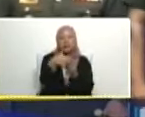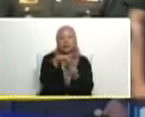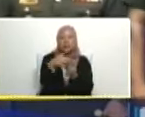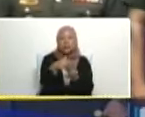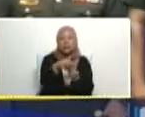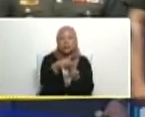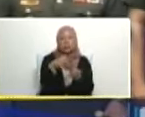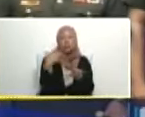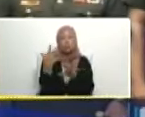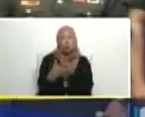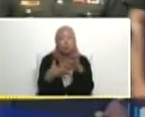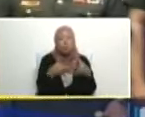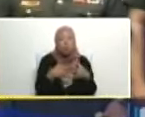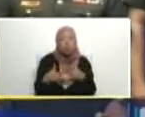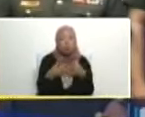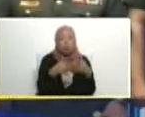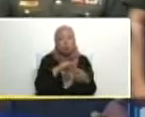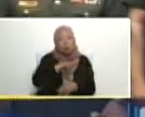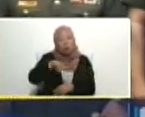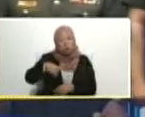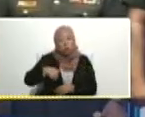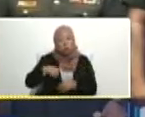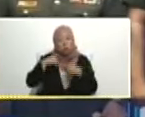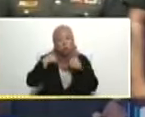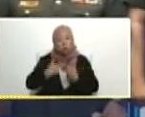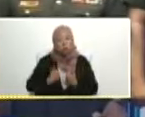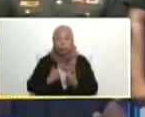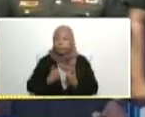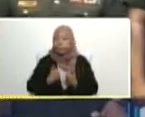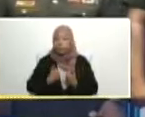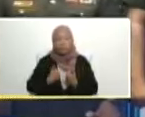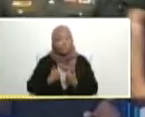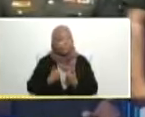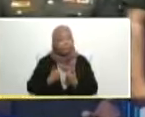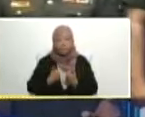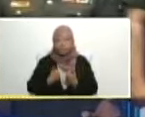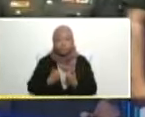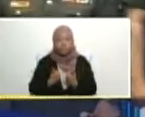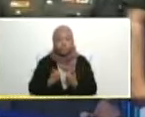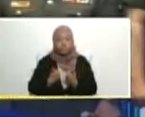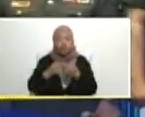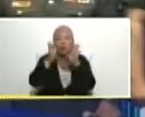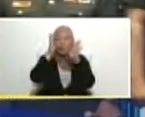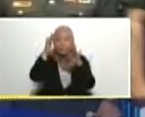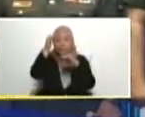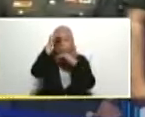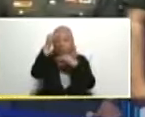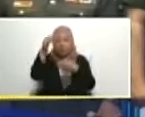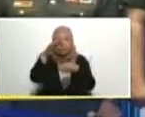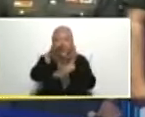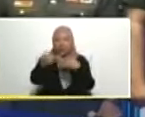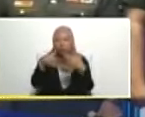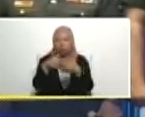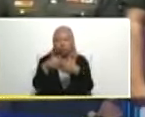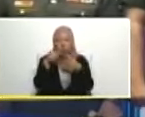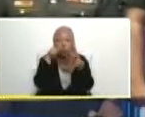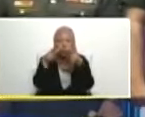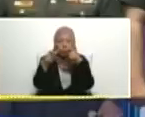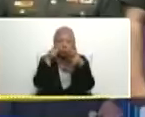No podemos descuidarnos. Nosotros estamos con los ojos bien abiertos.